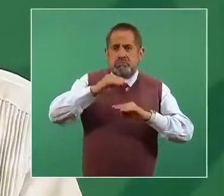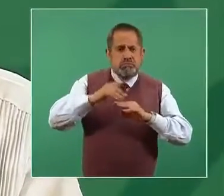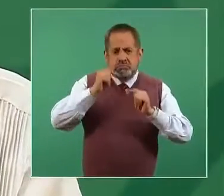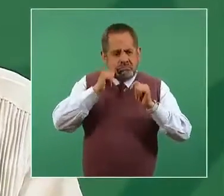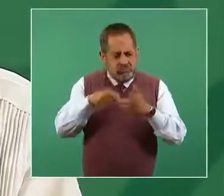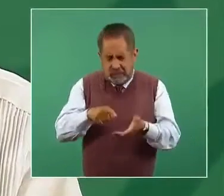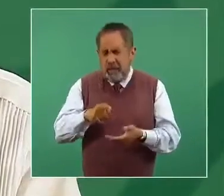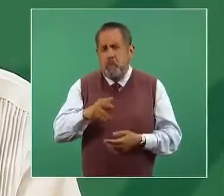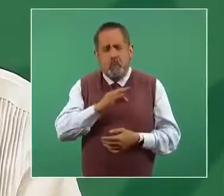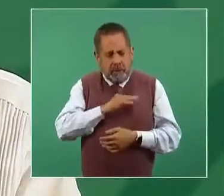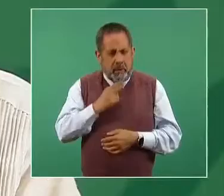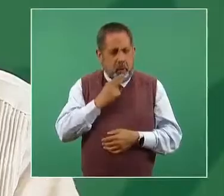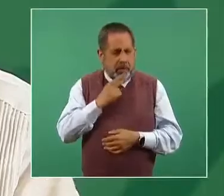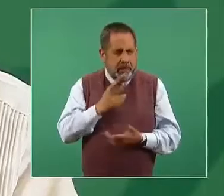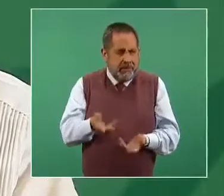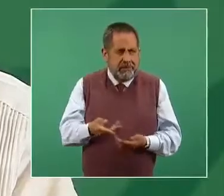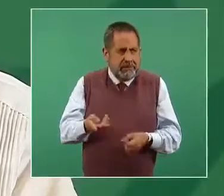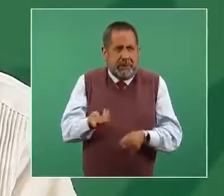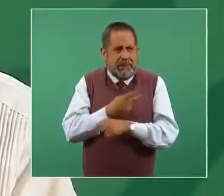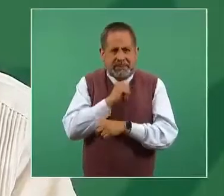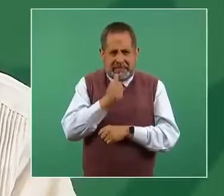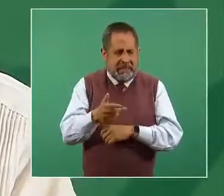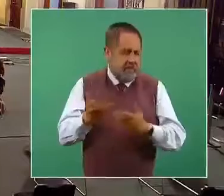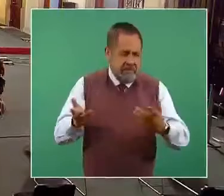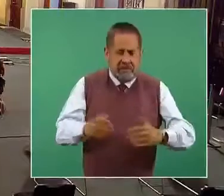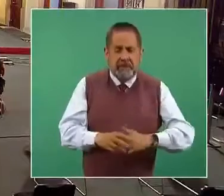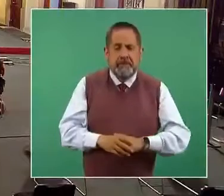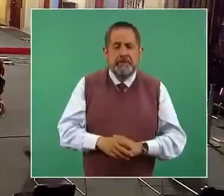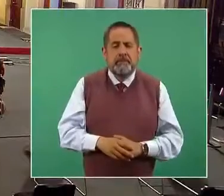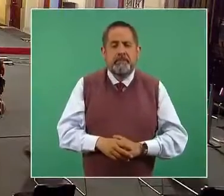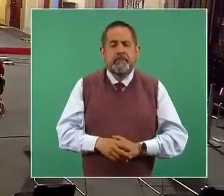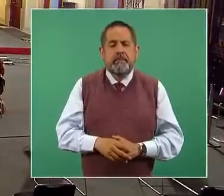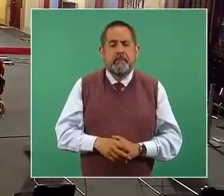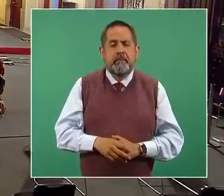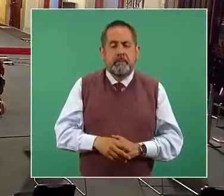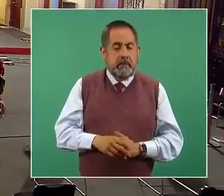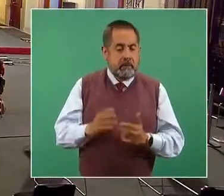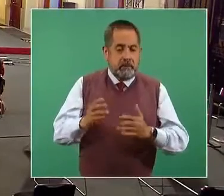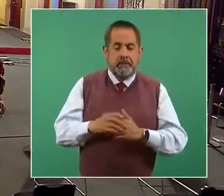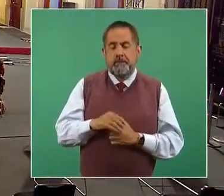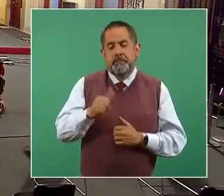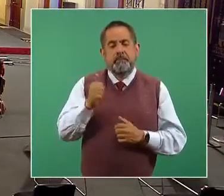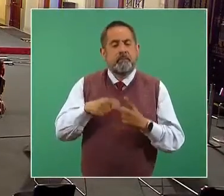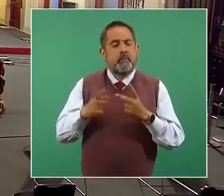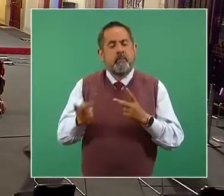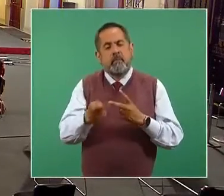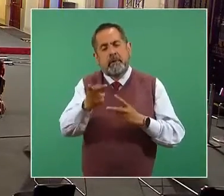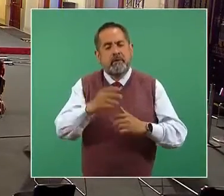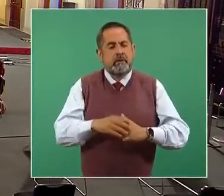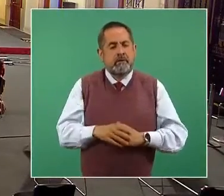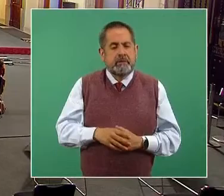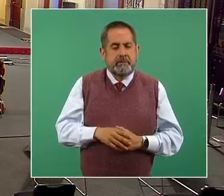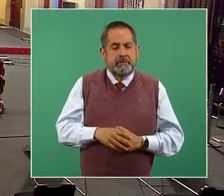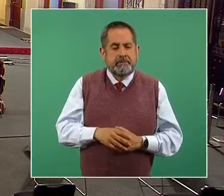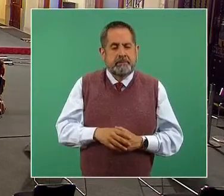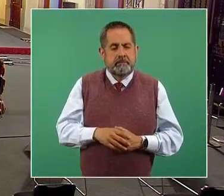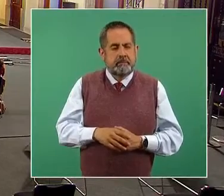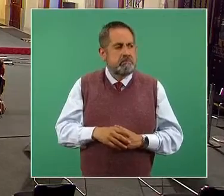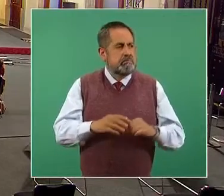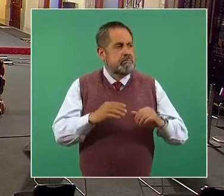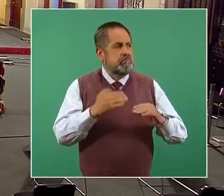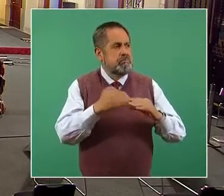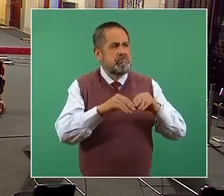representa un riesgo prácticamente nulo de que hayan sido afectadas. Gracias, doctor. Otra pregunta es que nos empezó a